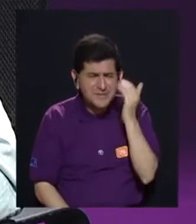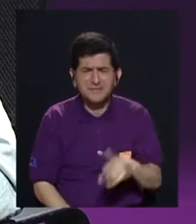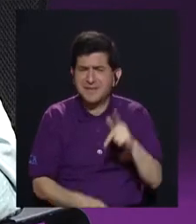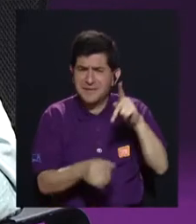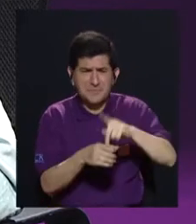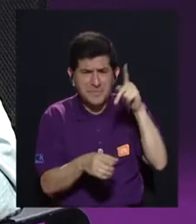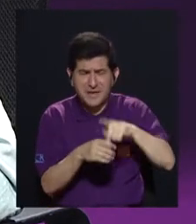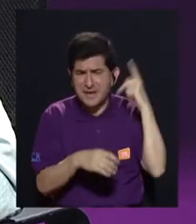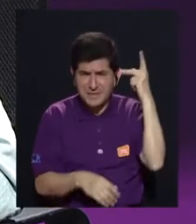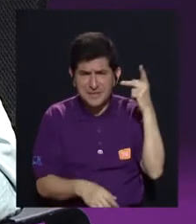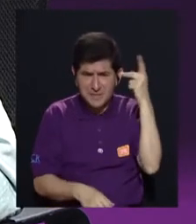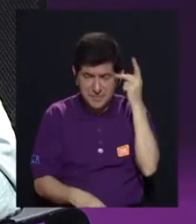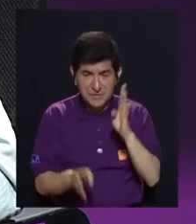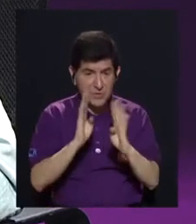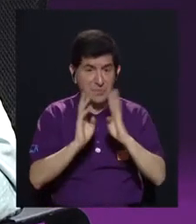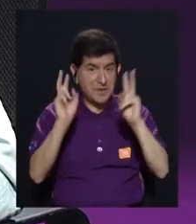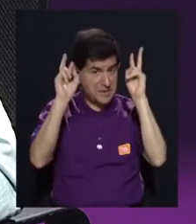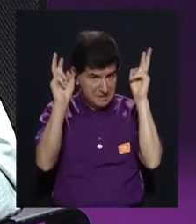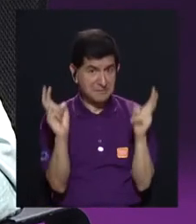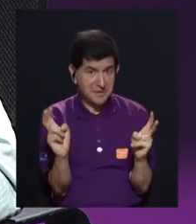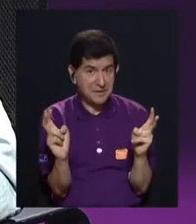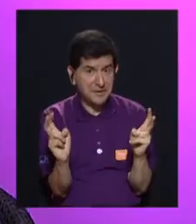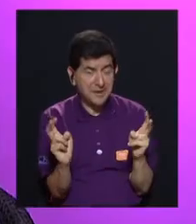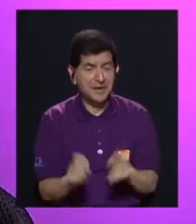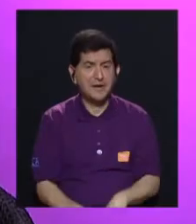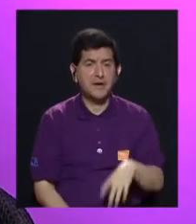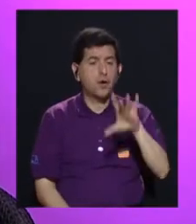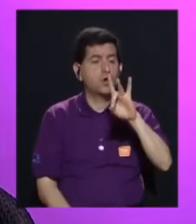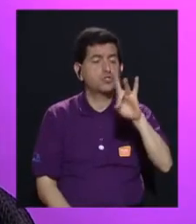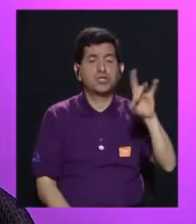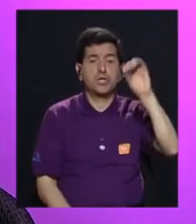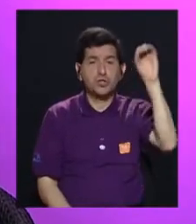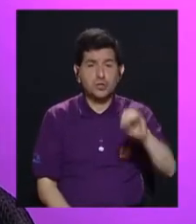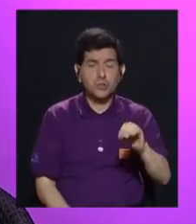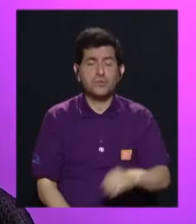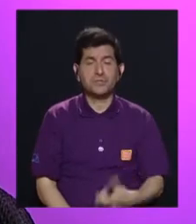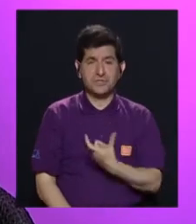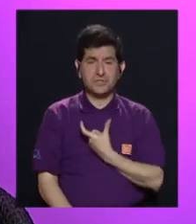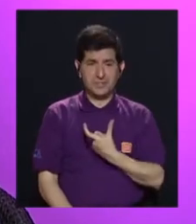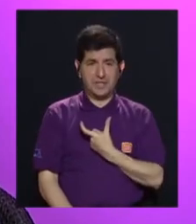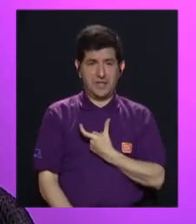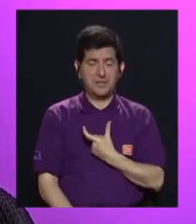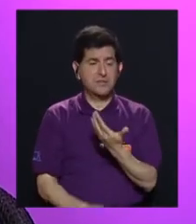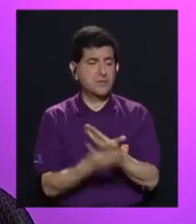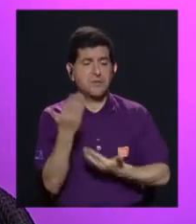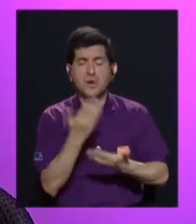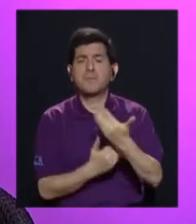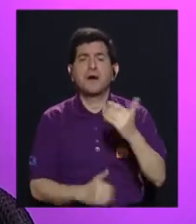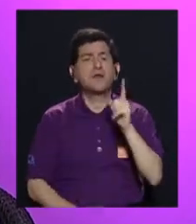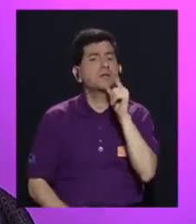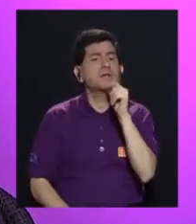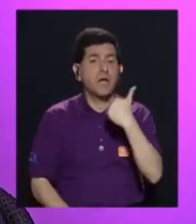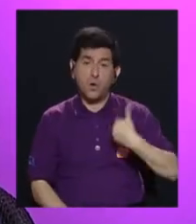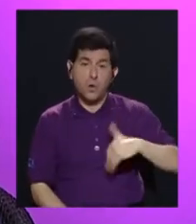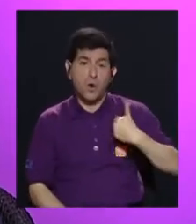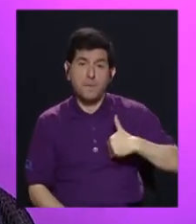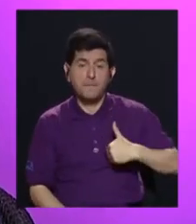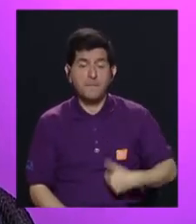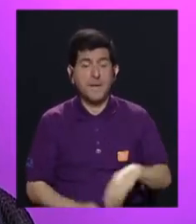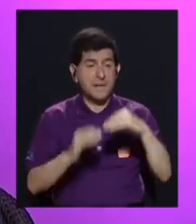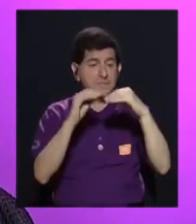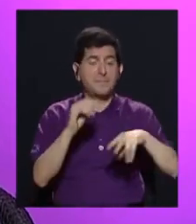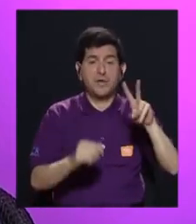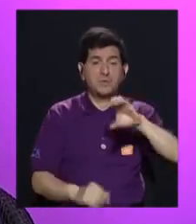participación política para hablar de ese tema el 88% de las alcaldías están en manos de hombres y menos de un